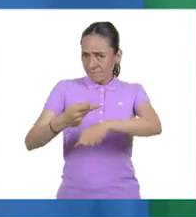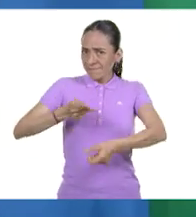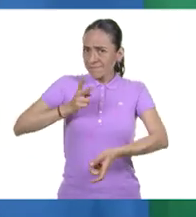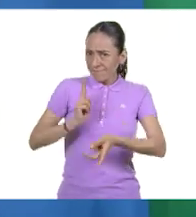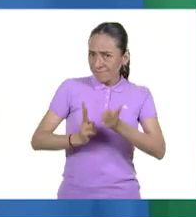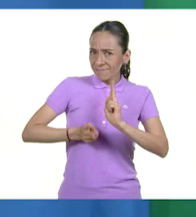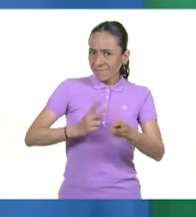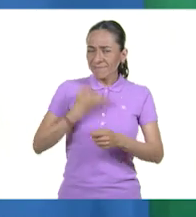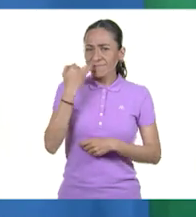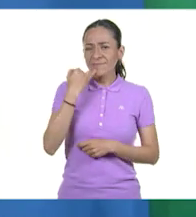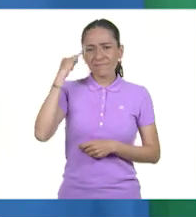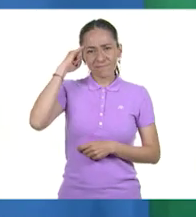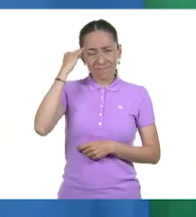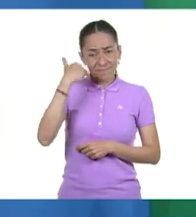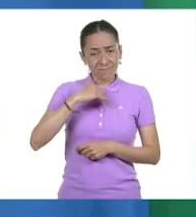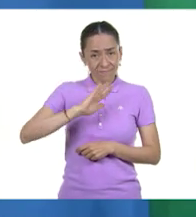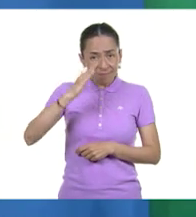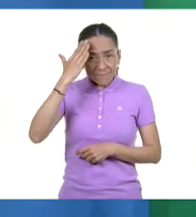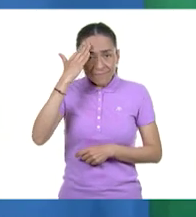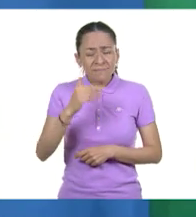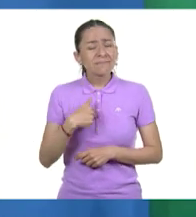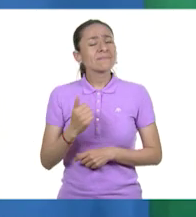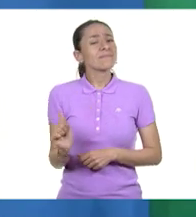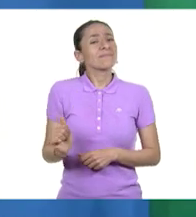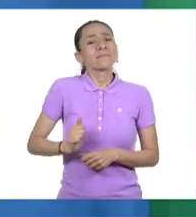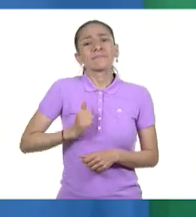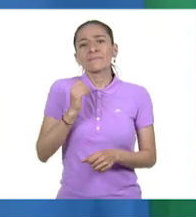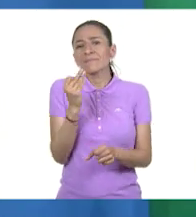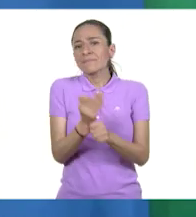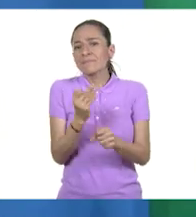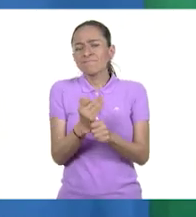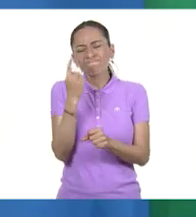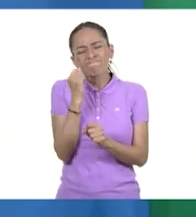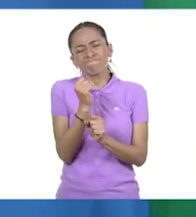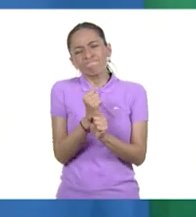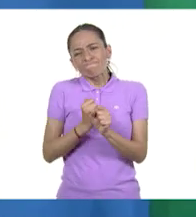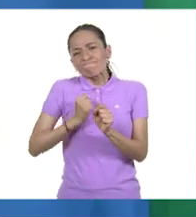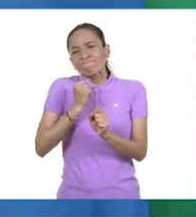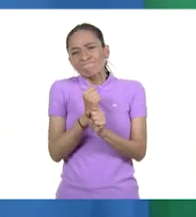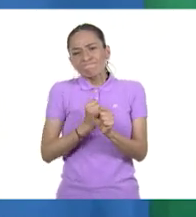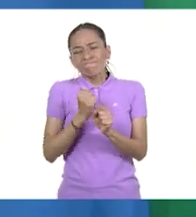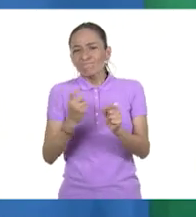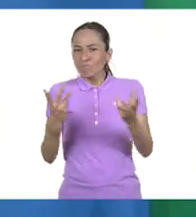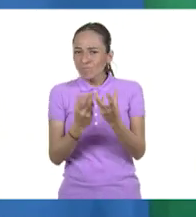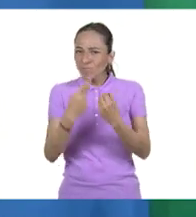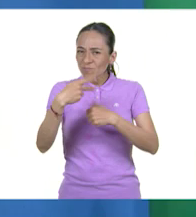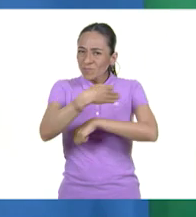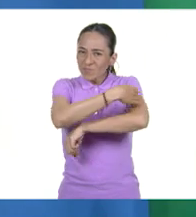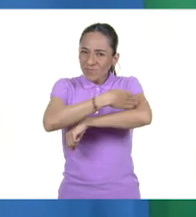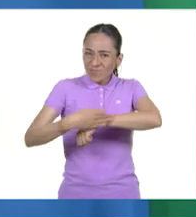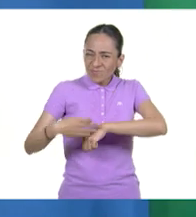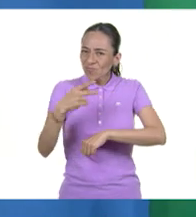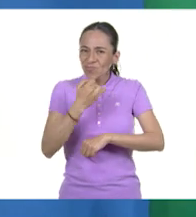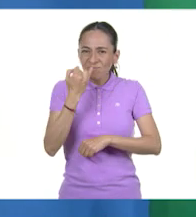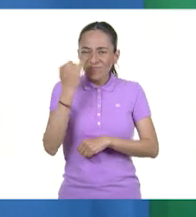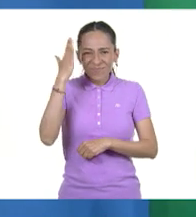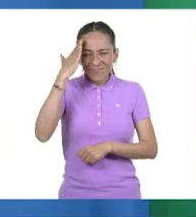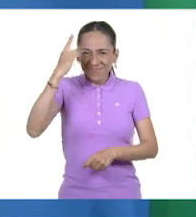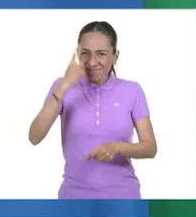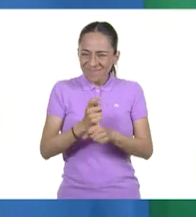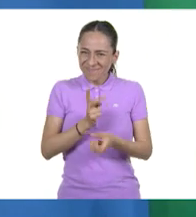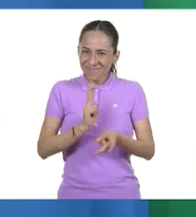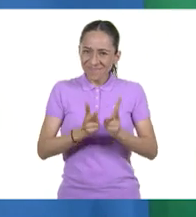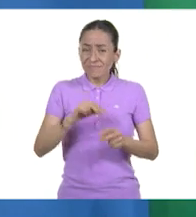de hablar una lengua indígena, aprovecha también este momento para practicarla y platica con tu familia en tu lengua materna. Por